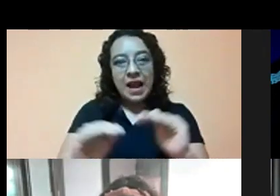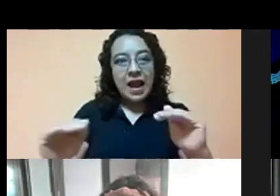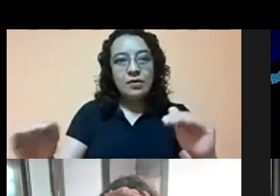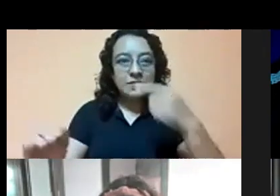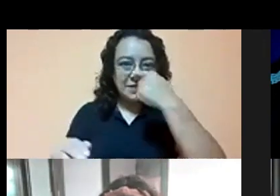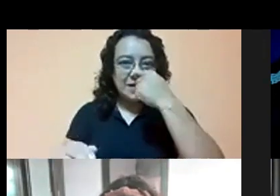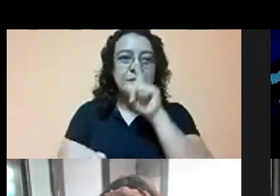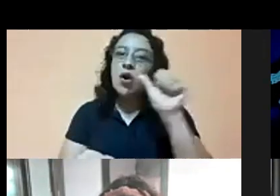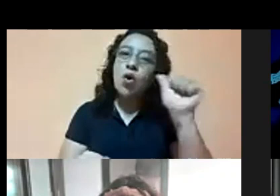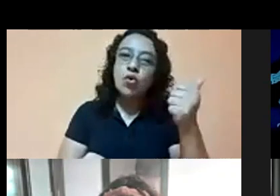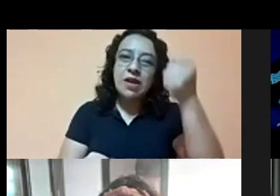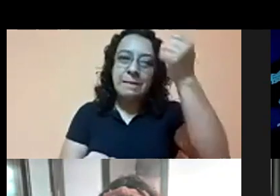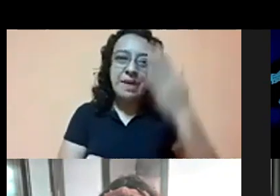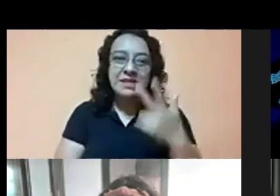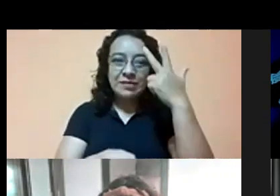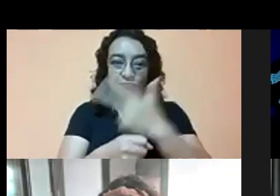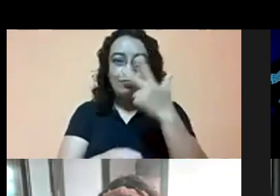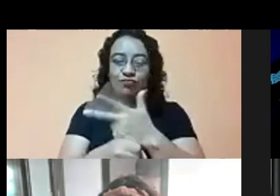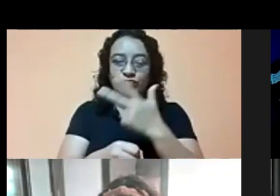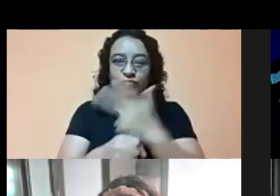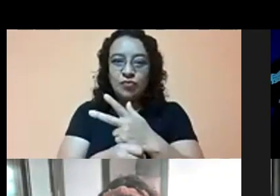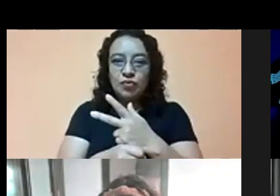otra docente de Guatemala,